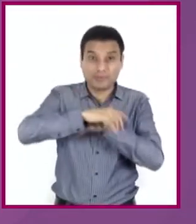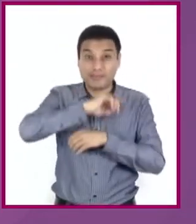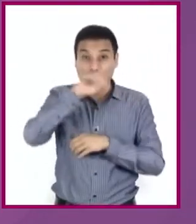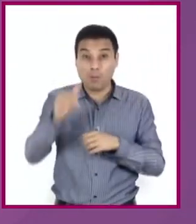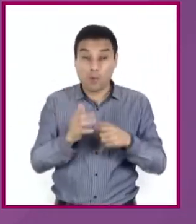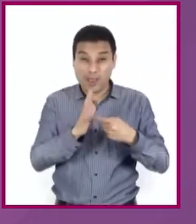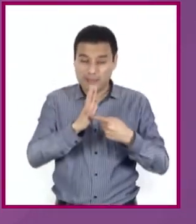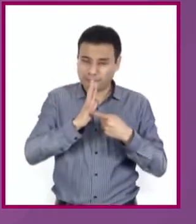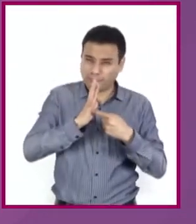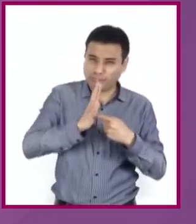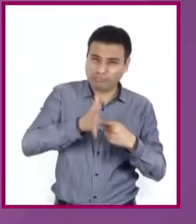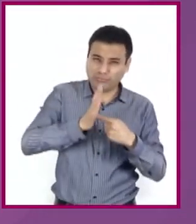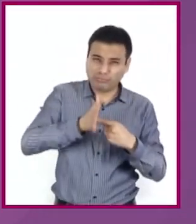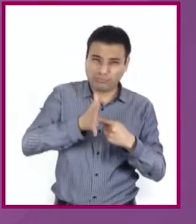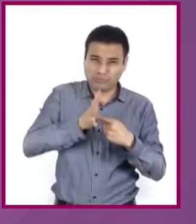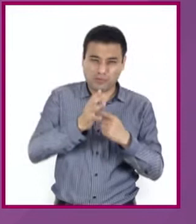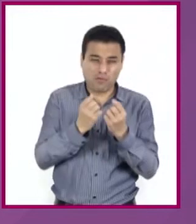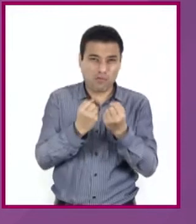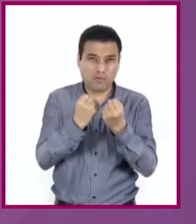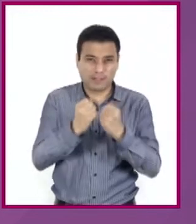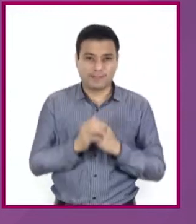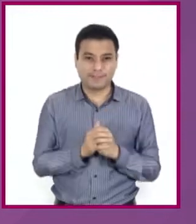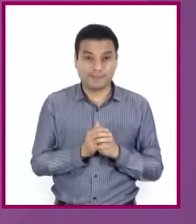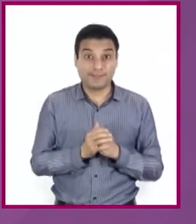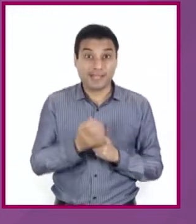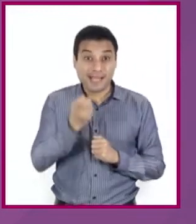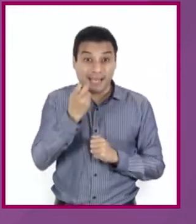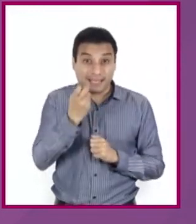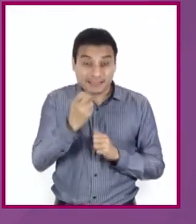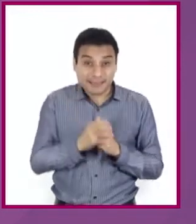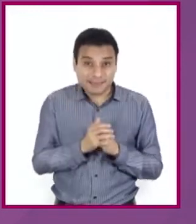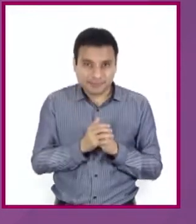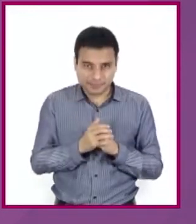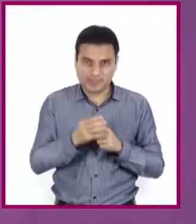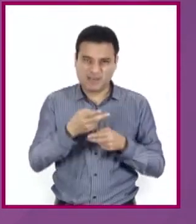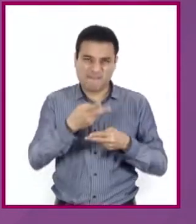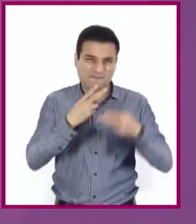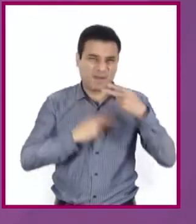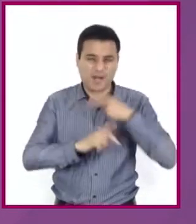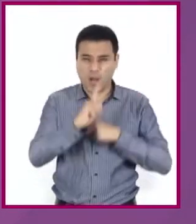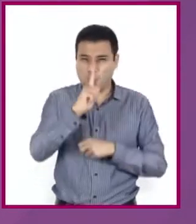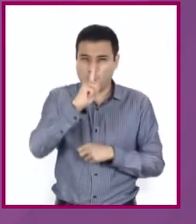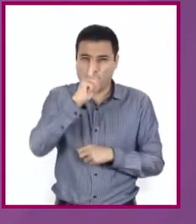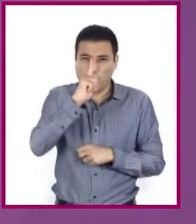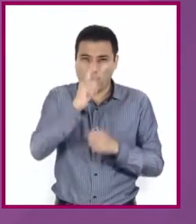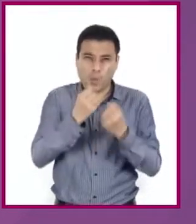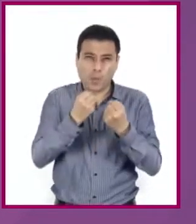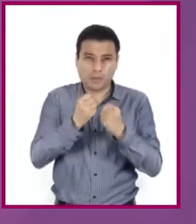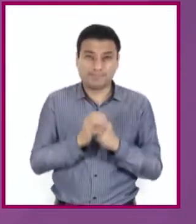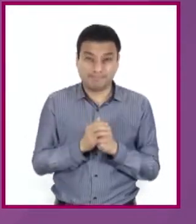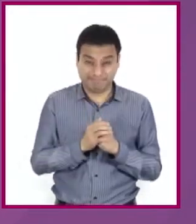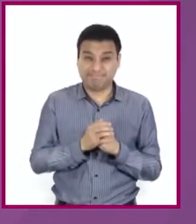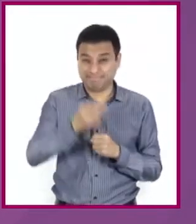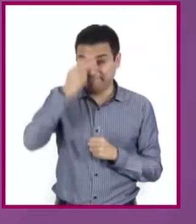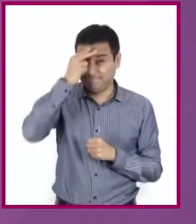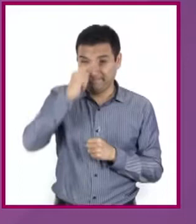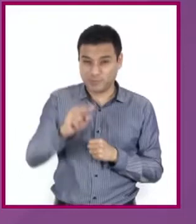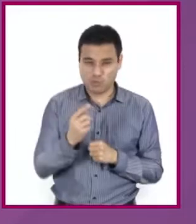muchísima presión. Por eso, esta es la planta que genera más energía hidroeléctrica de todo el